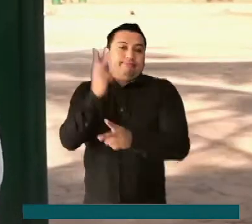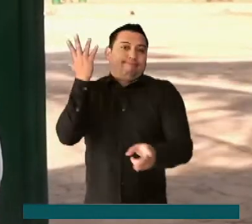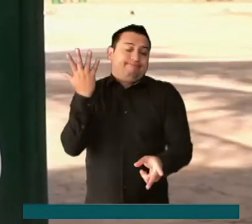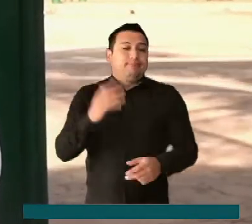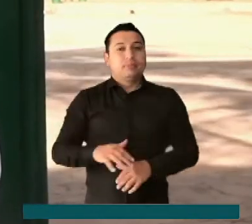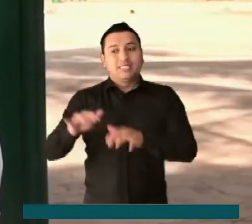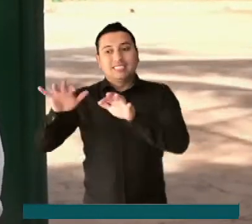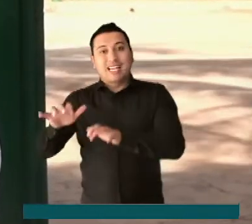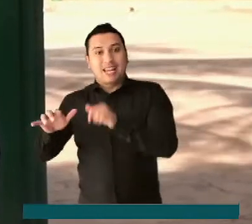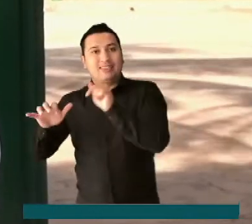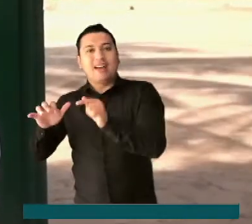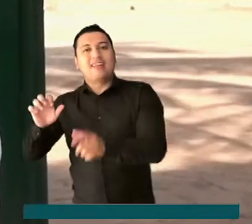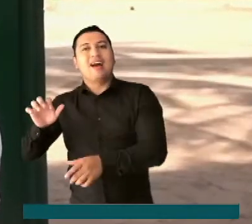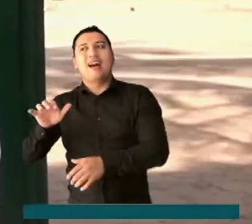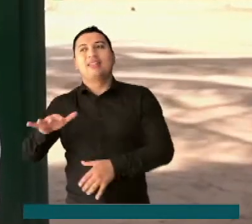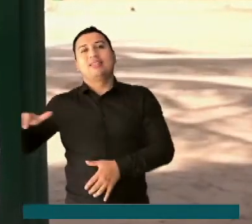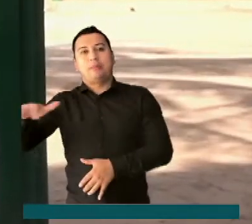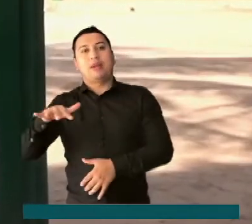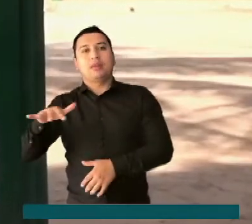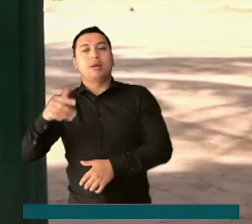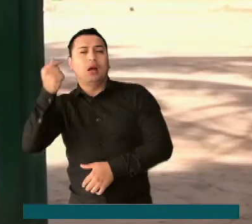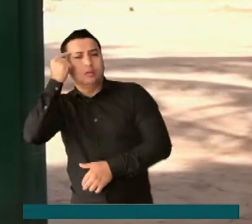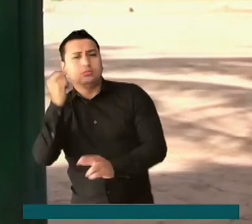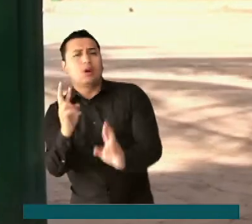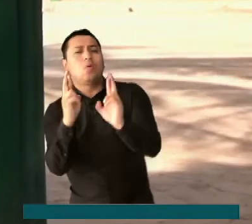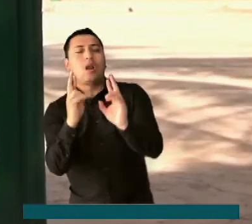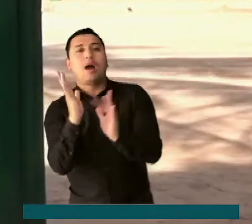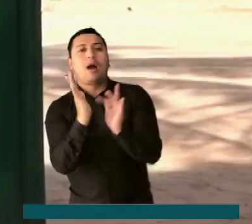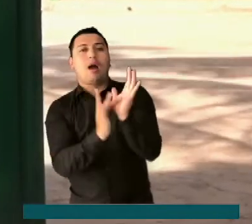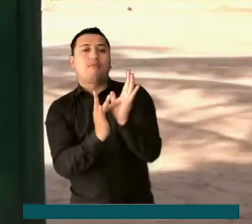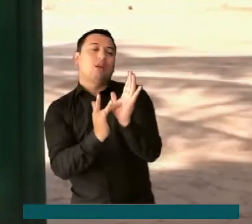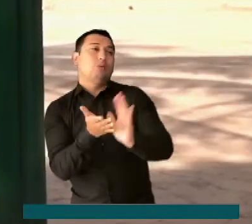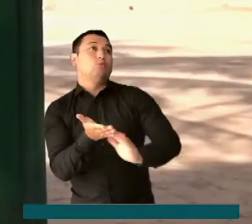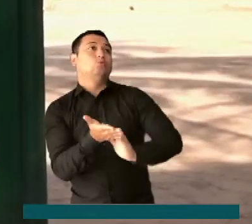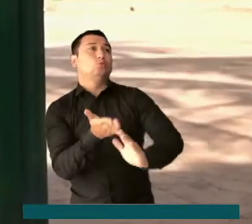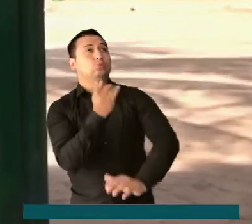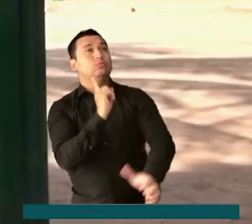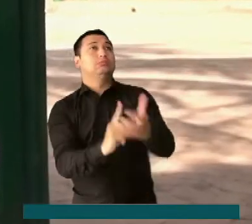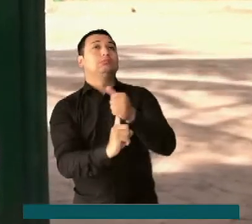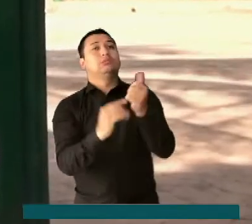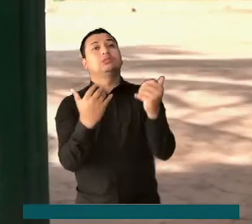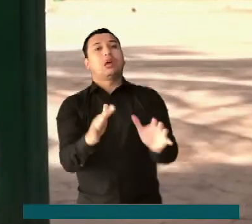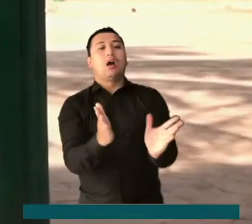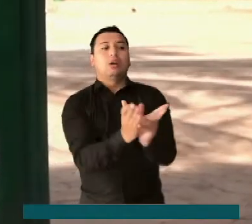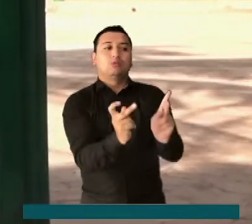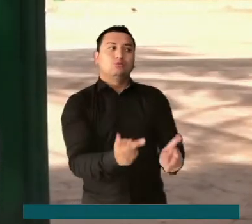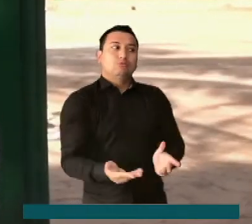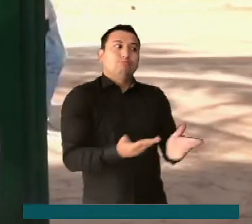para mediados de abril esta situación se pueda resolver y los estudiantes puedan volver a beneficiarse del